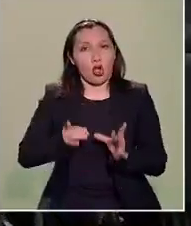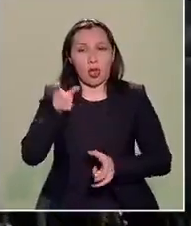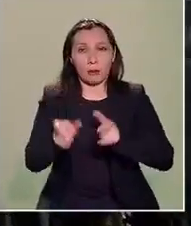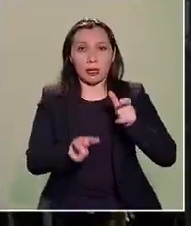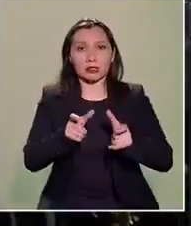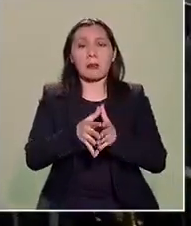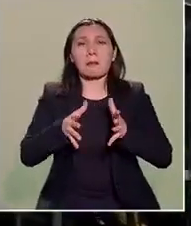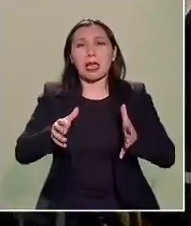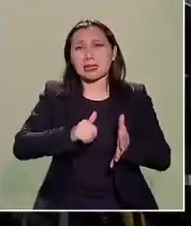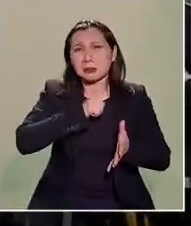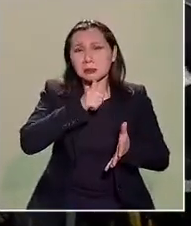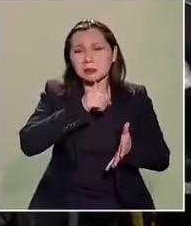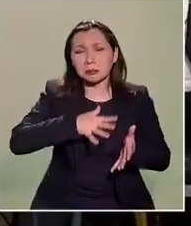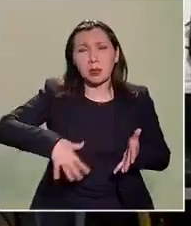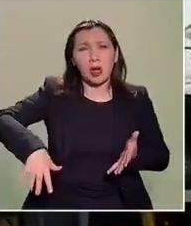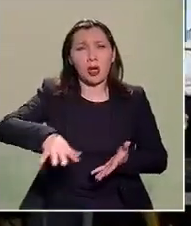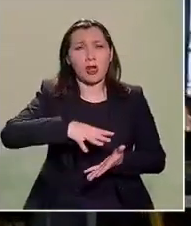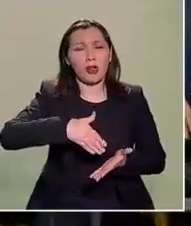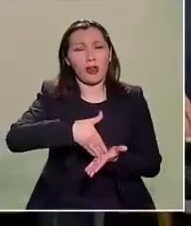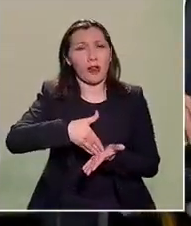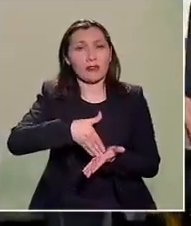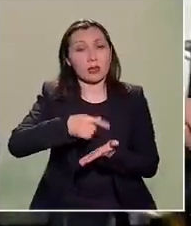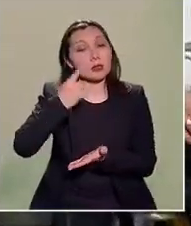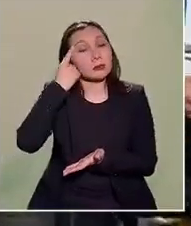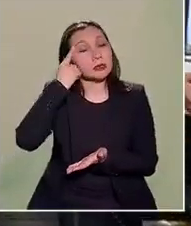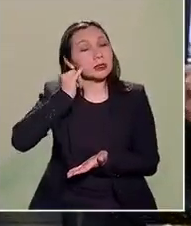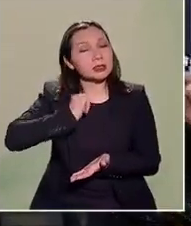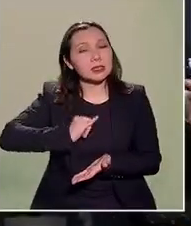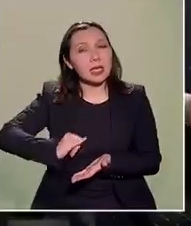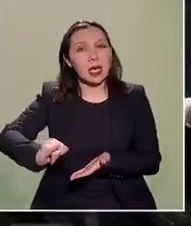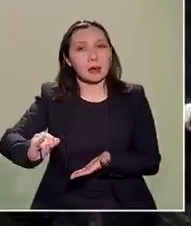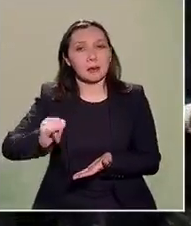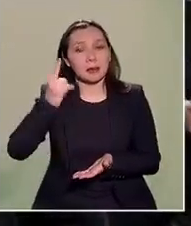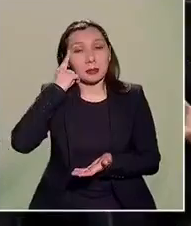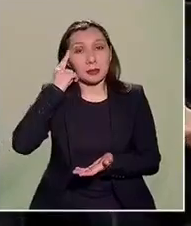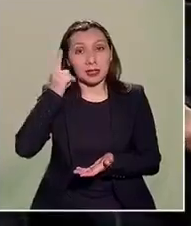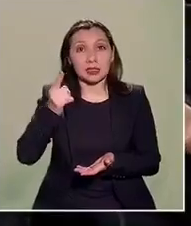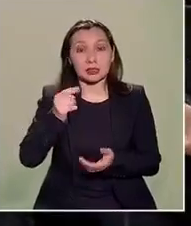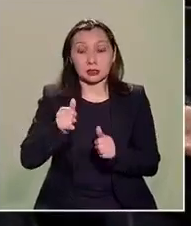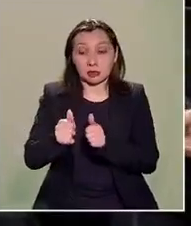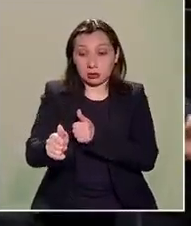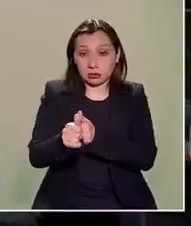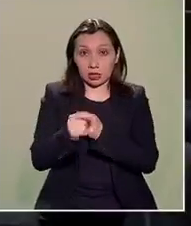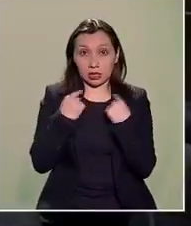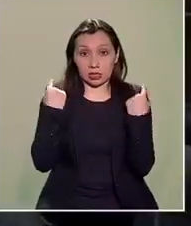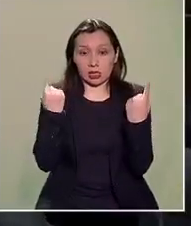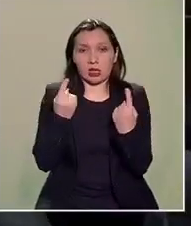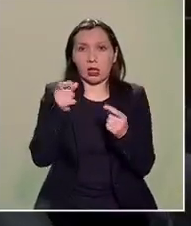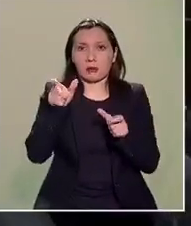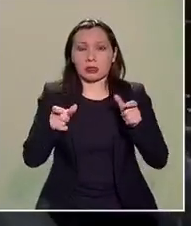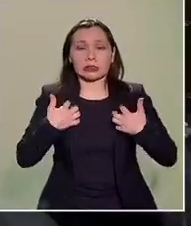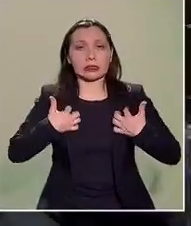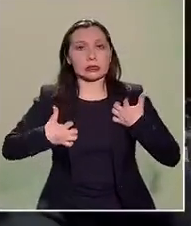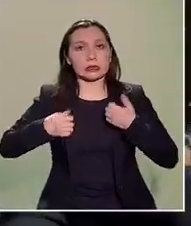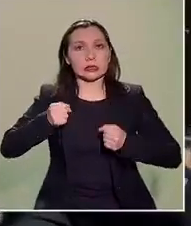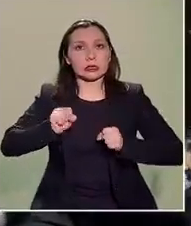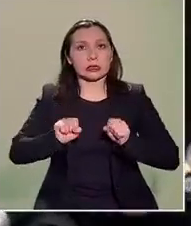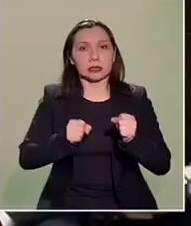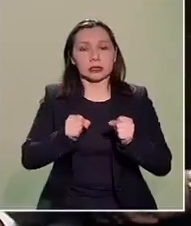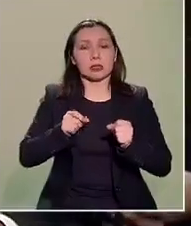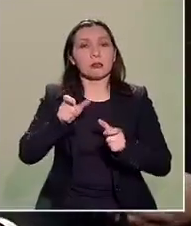más desposeídas pensemos siempre que en derredor nuestro hay almas afligidas